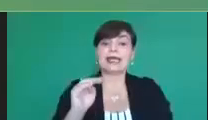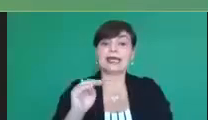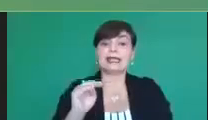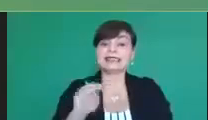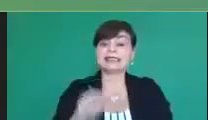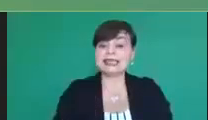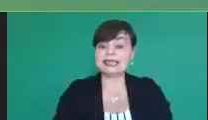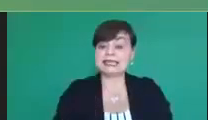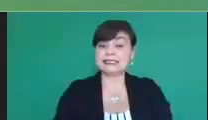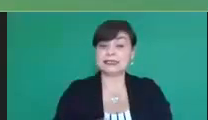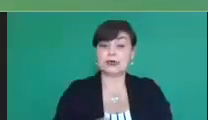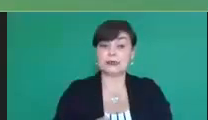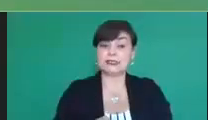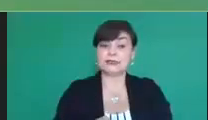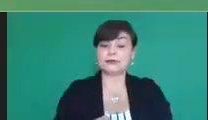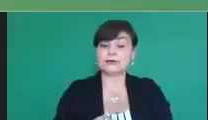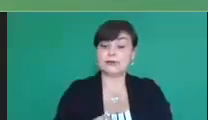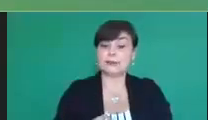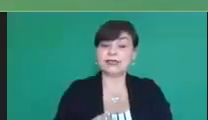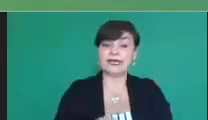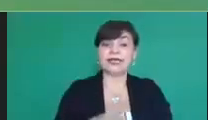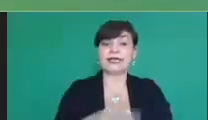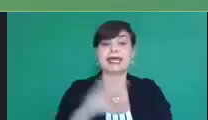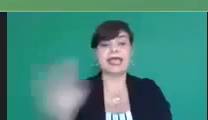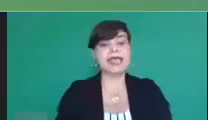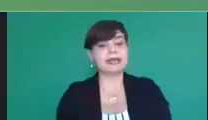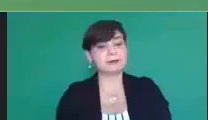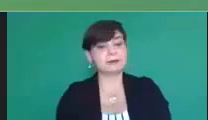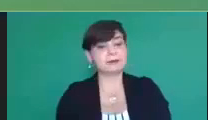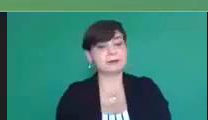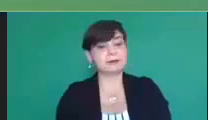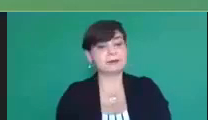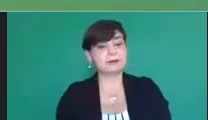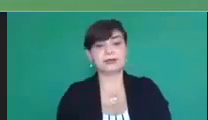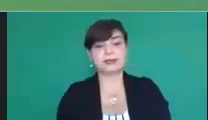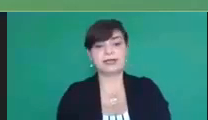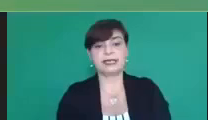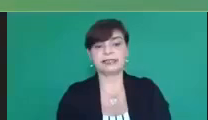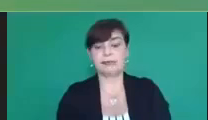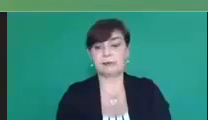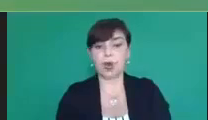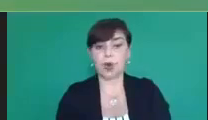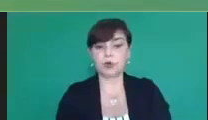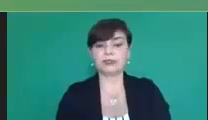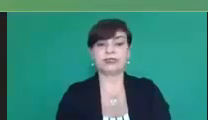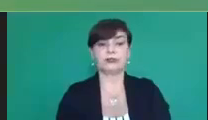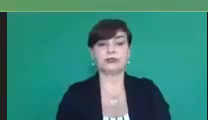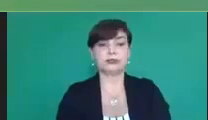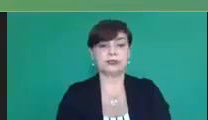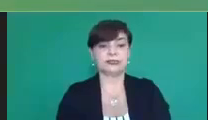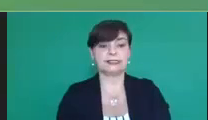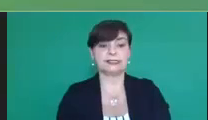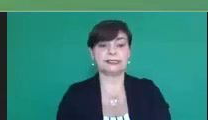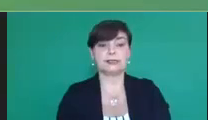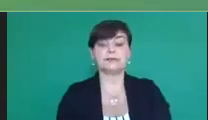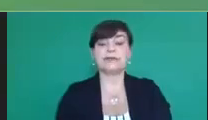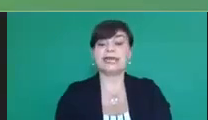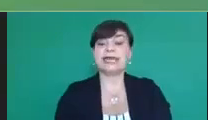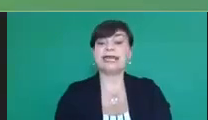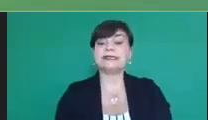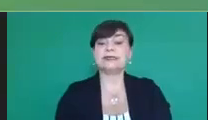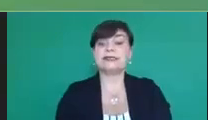el 75% fueron para STEC y el 24.6% para O157.